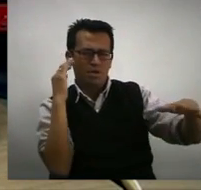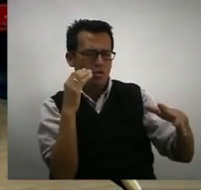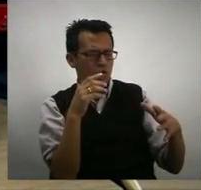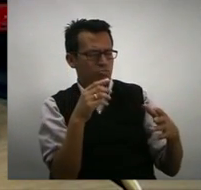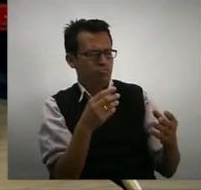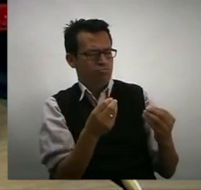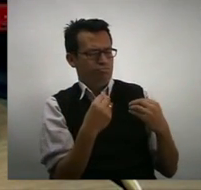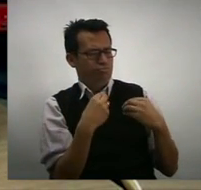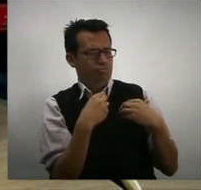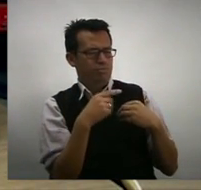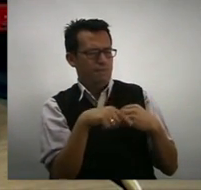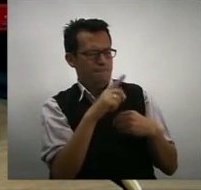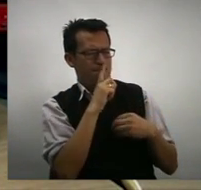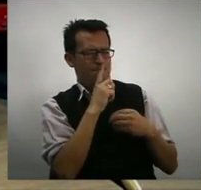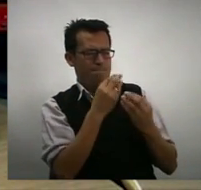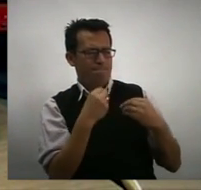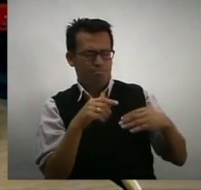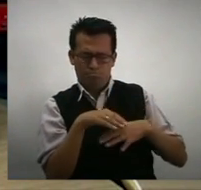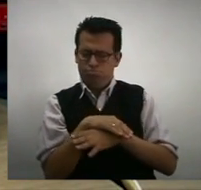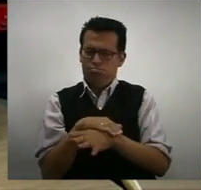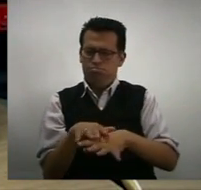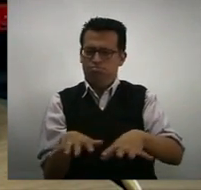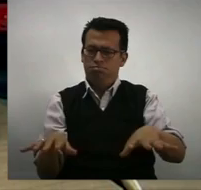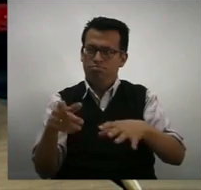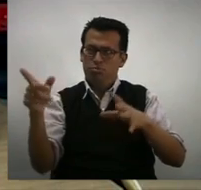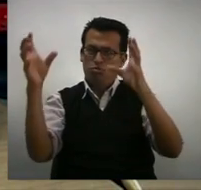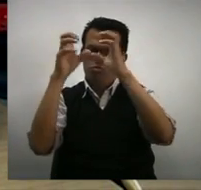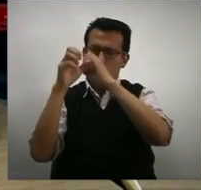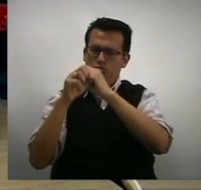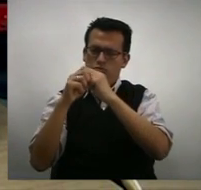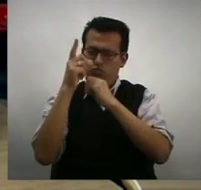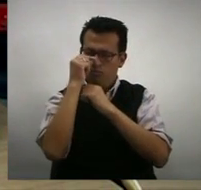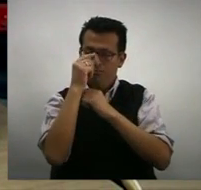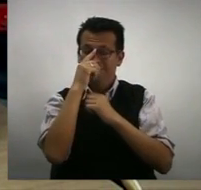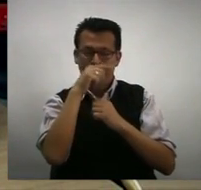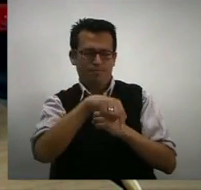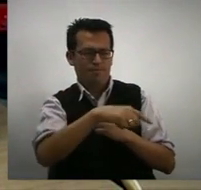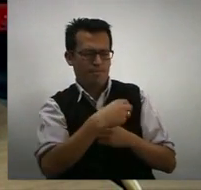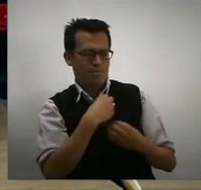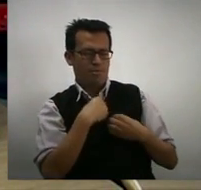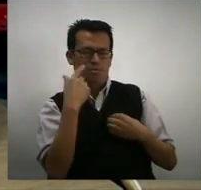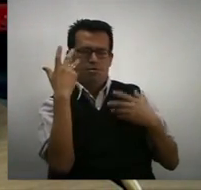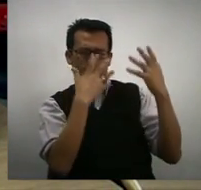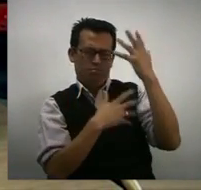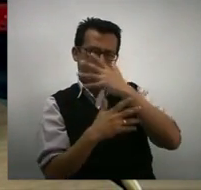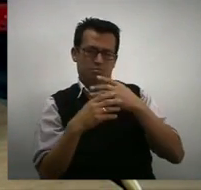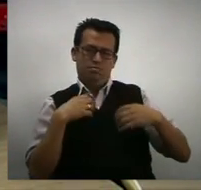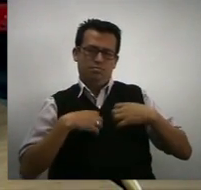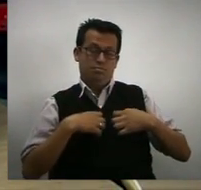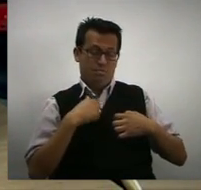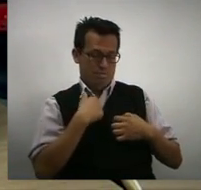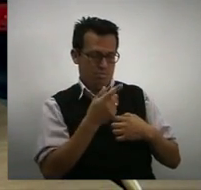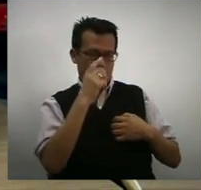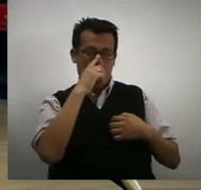que, vestido de silencio, irrumpe cálidamente en la ingravidez de la noche y el sueño. Compuse ante un espejo roto la sensatez